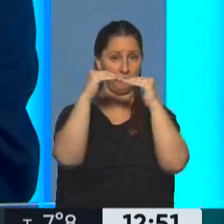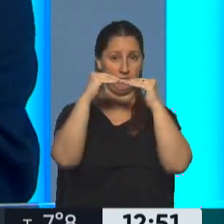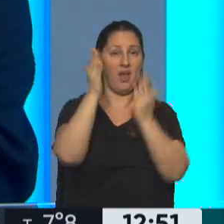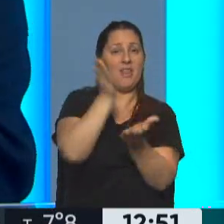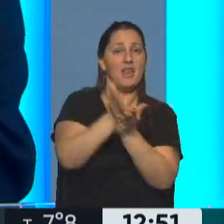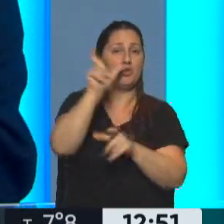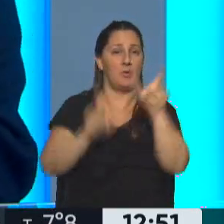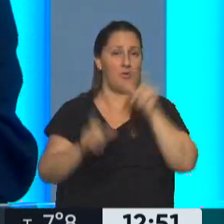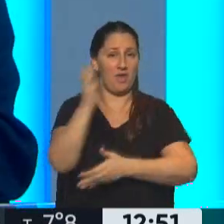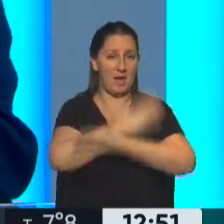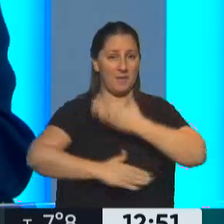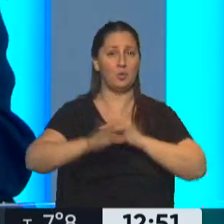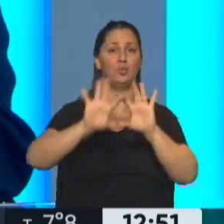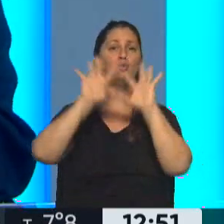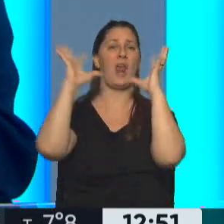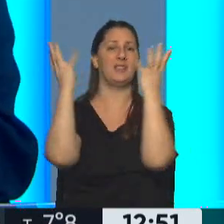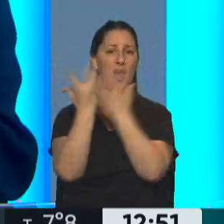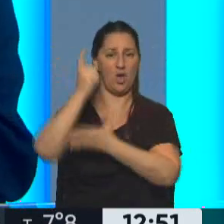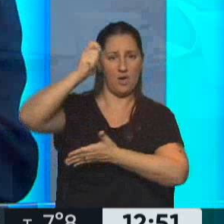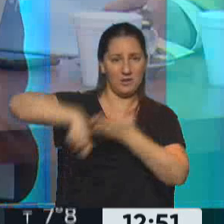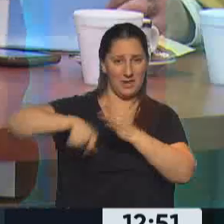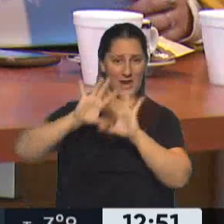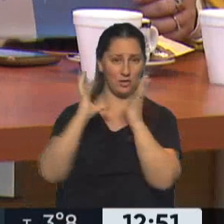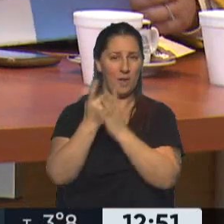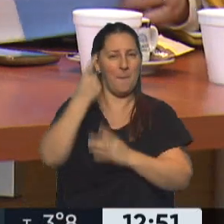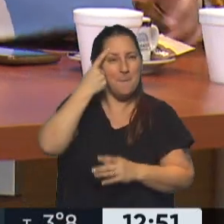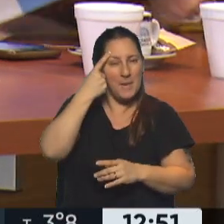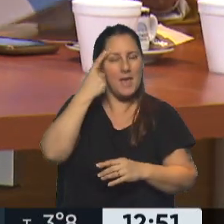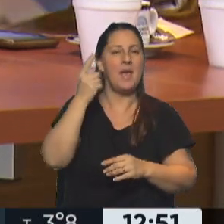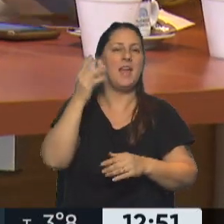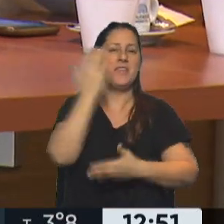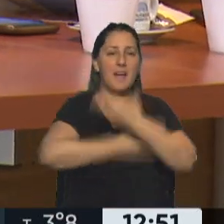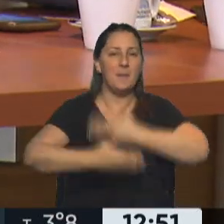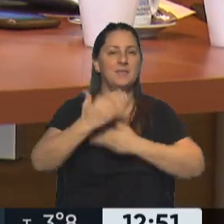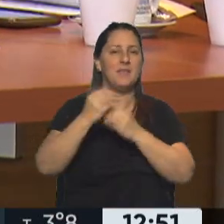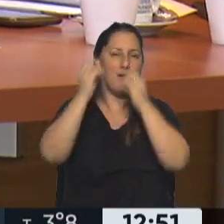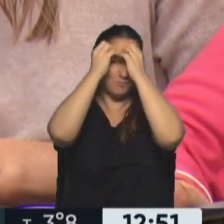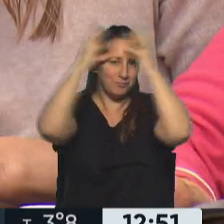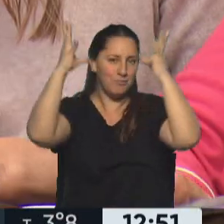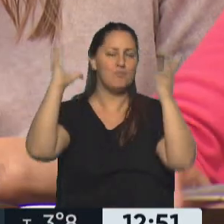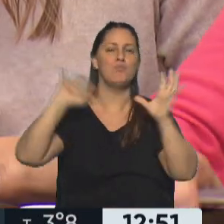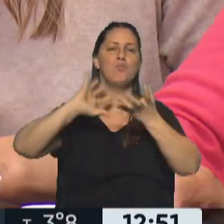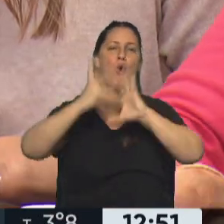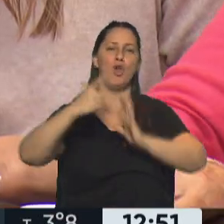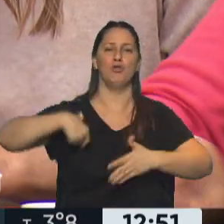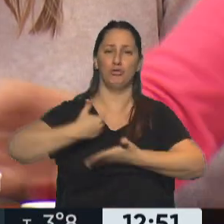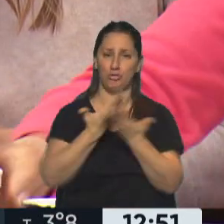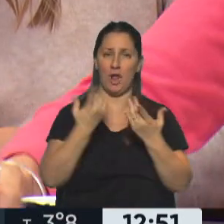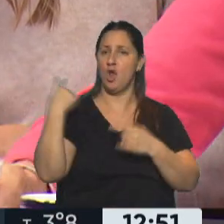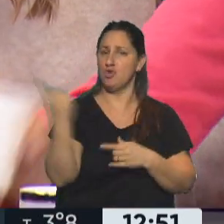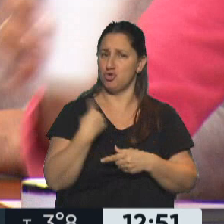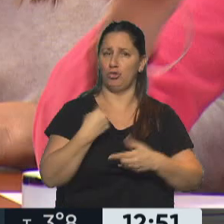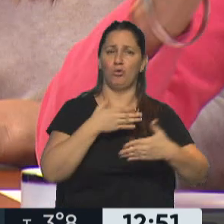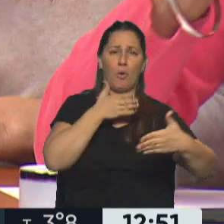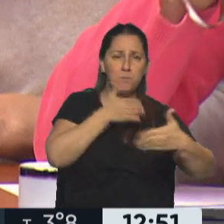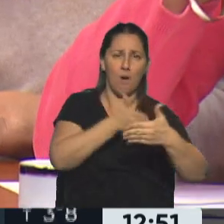con Discapacidad, que es un tratado internacional y que piensa la discapacidad desde el paradigma del modelo social, en las barreras que enfrentamos a diario